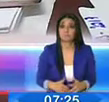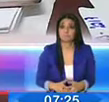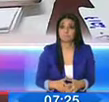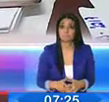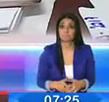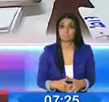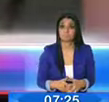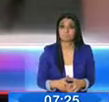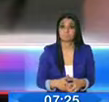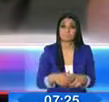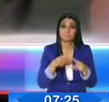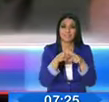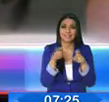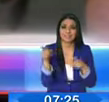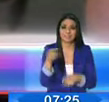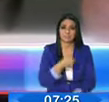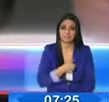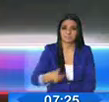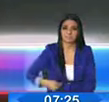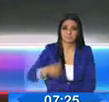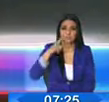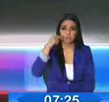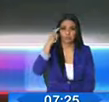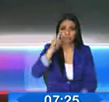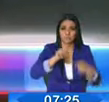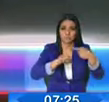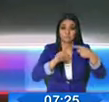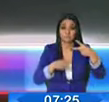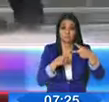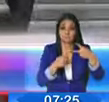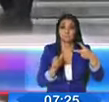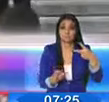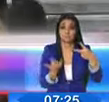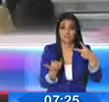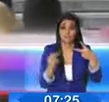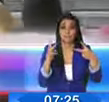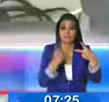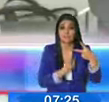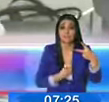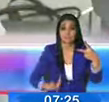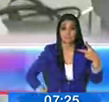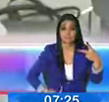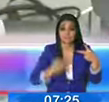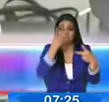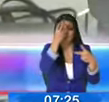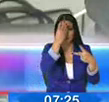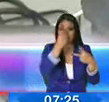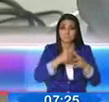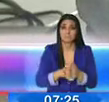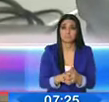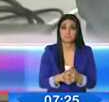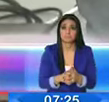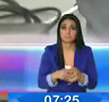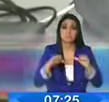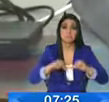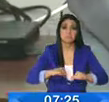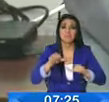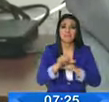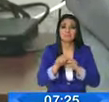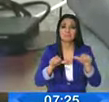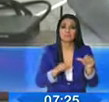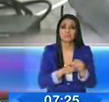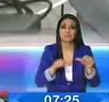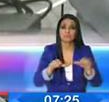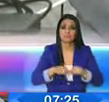sólo se menciona al ex mandatario correa sino al actual vicepresidente jorge glass asistir malos manejos de fondos públicos en